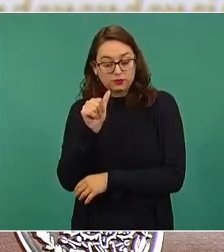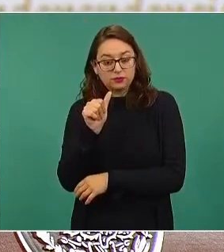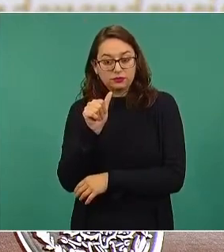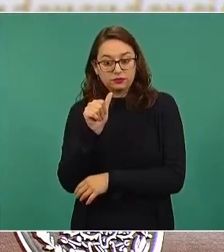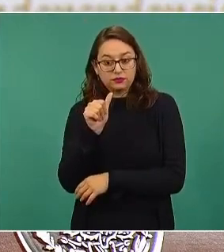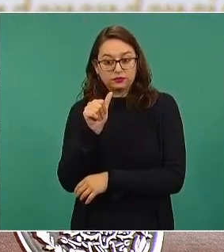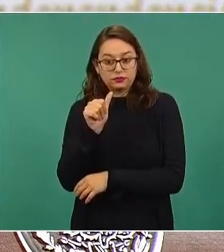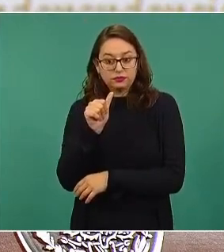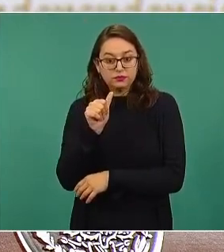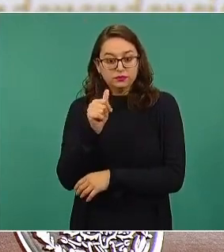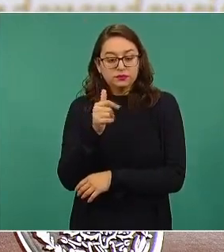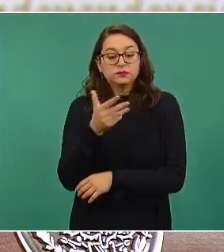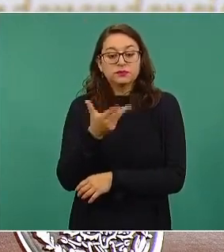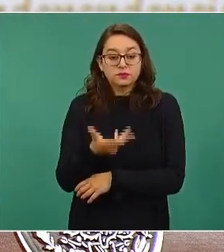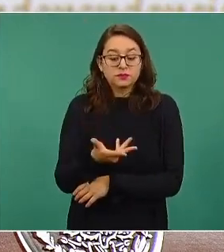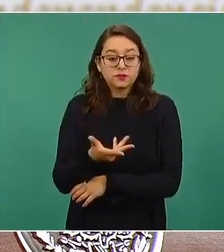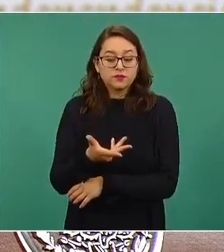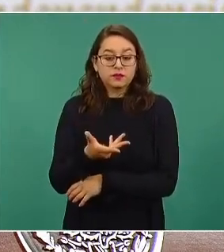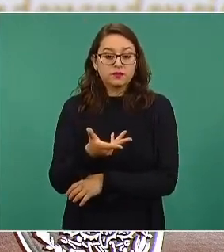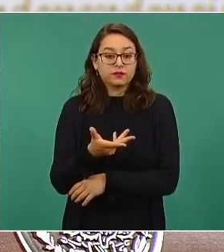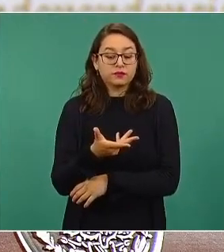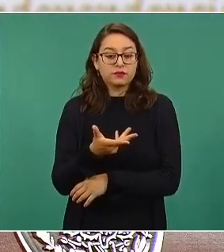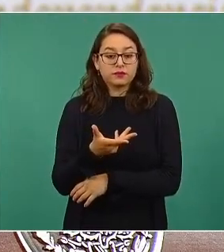y que